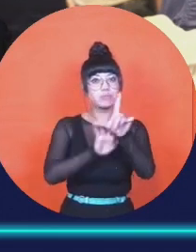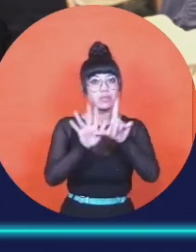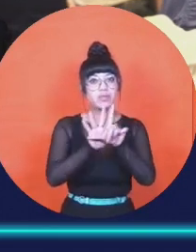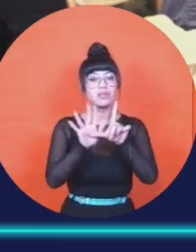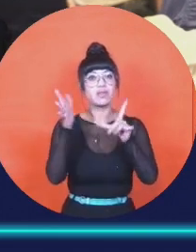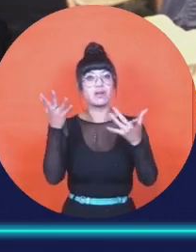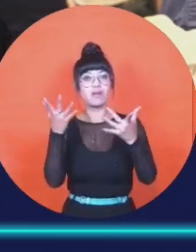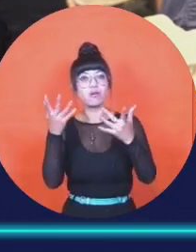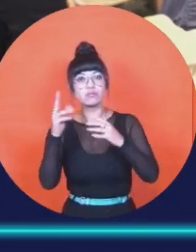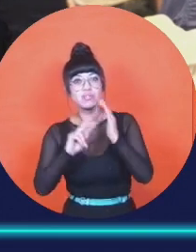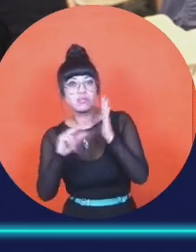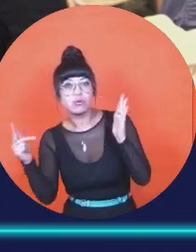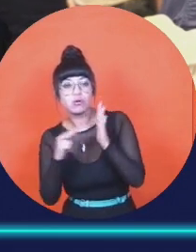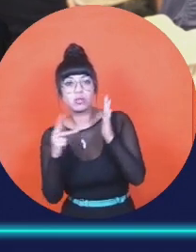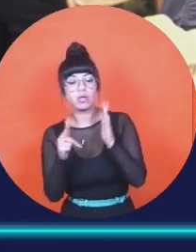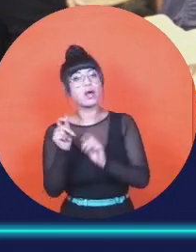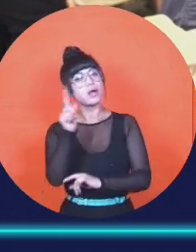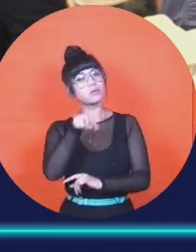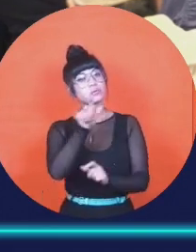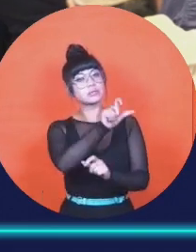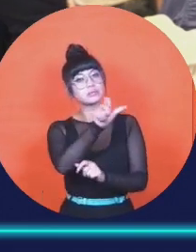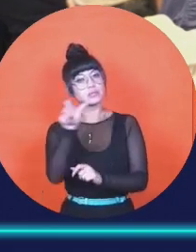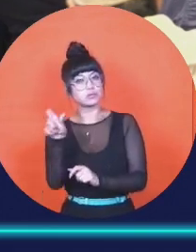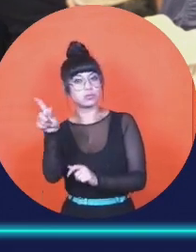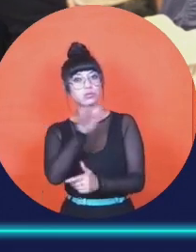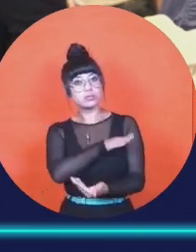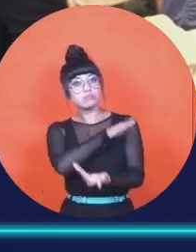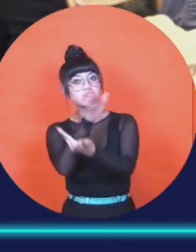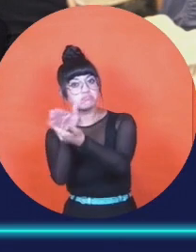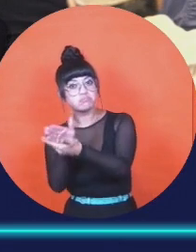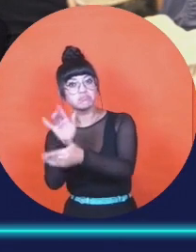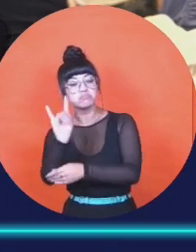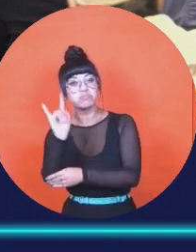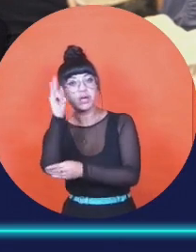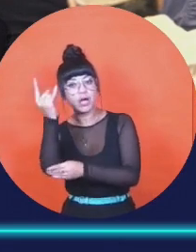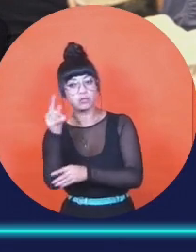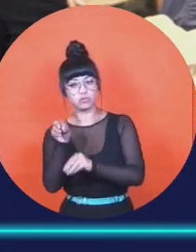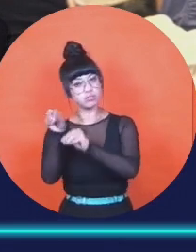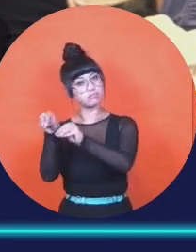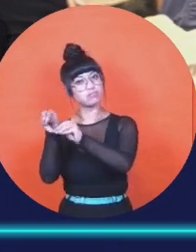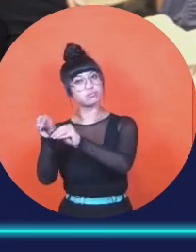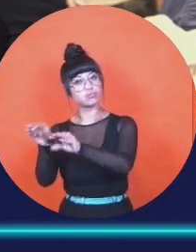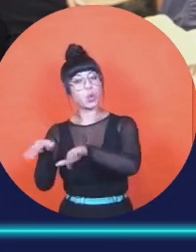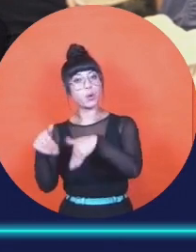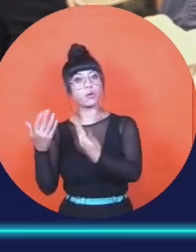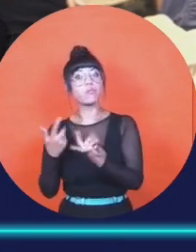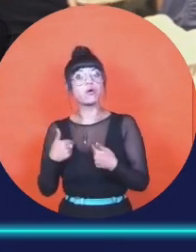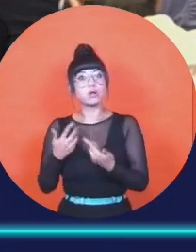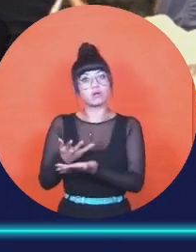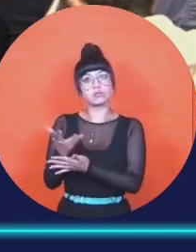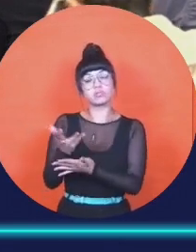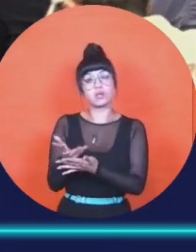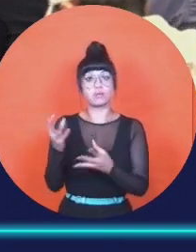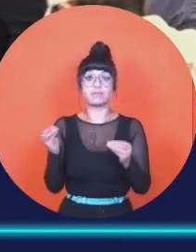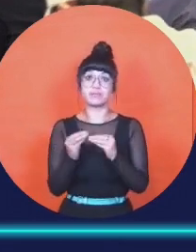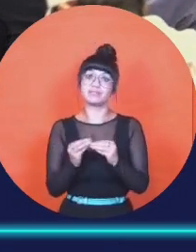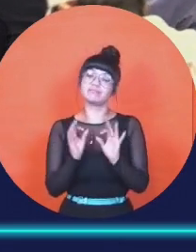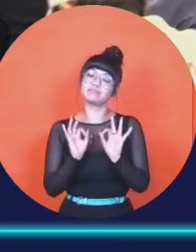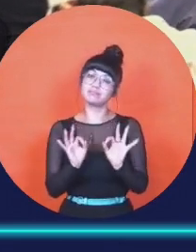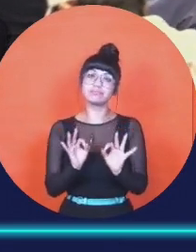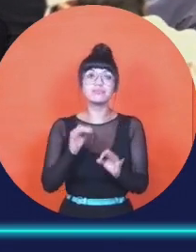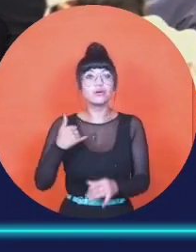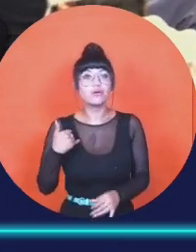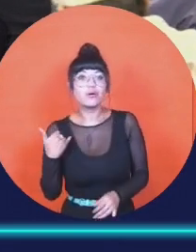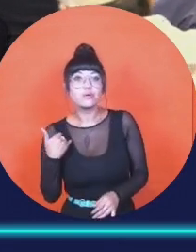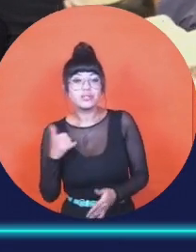llegan allá con ustedes, de qué manera llegaron, y me parece a mí que nuestros jóvenes sería bueno que tuvieran